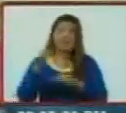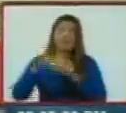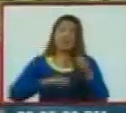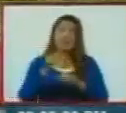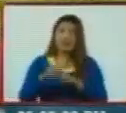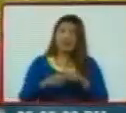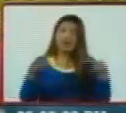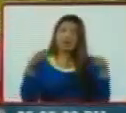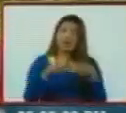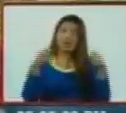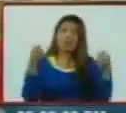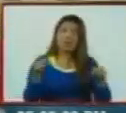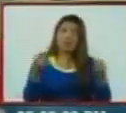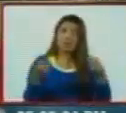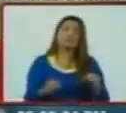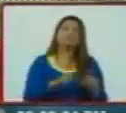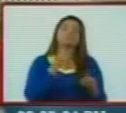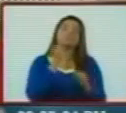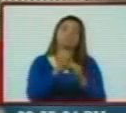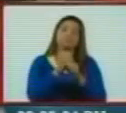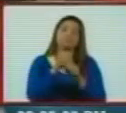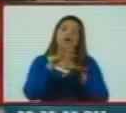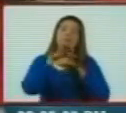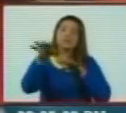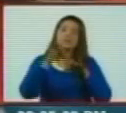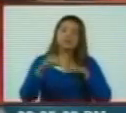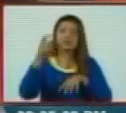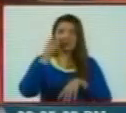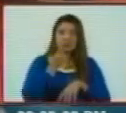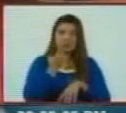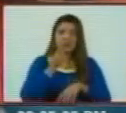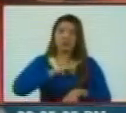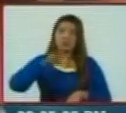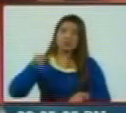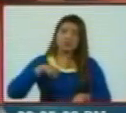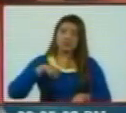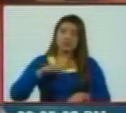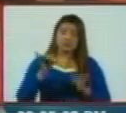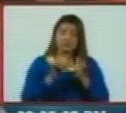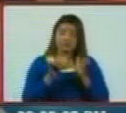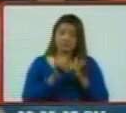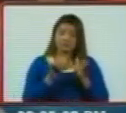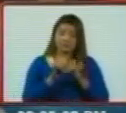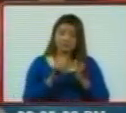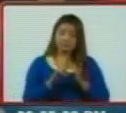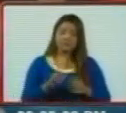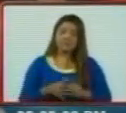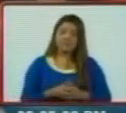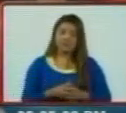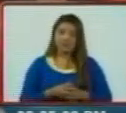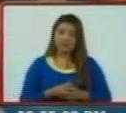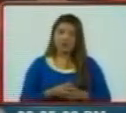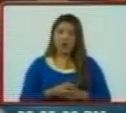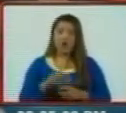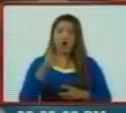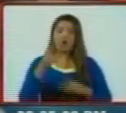de mototaxi que hacen vida en el municipio Sucre. Nos encontramos a la altura de los